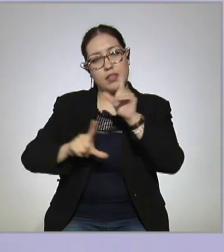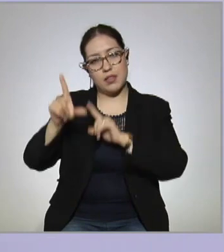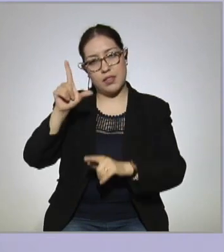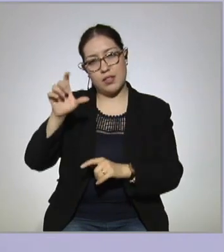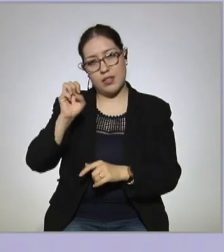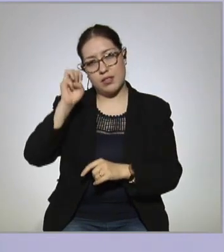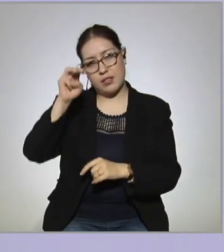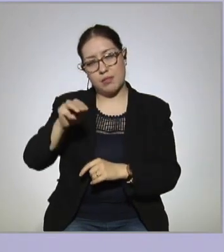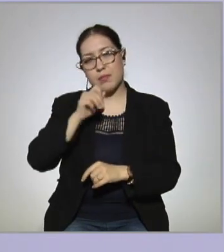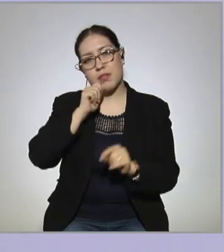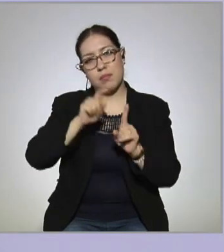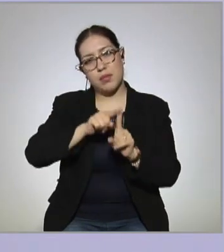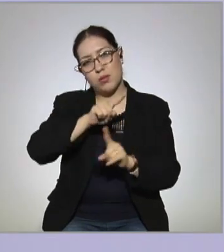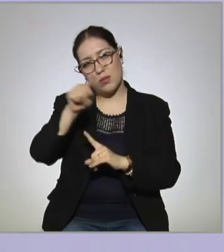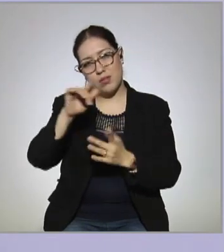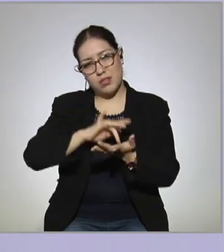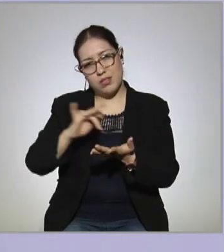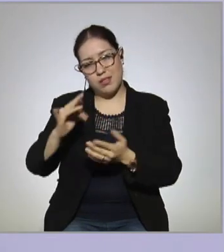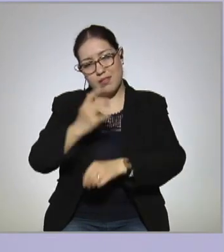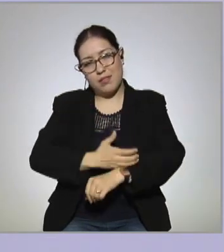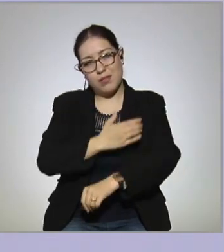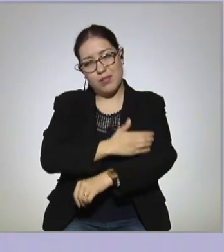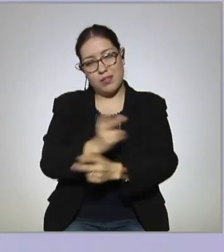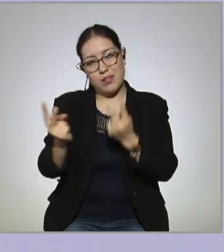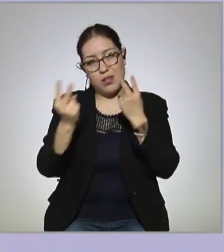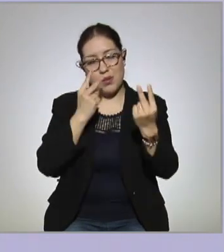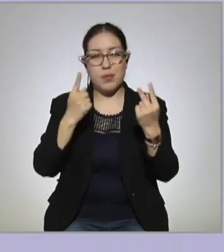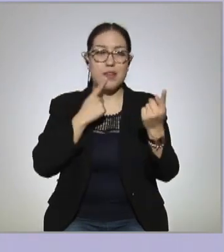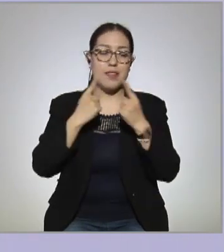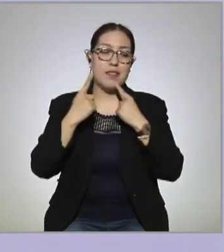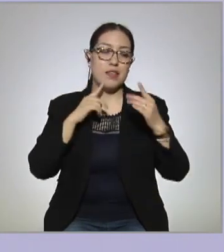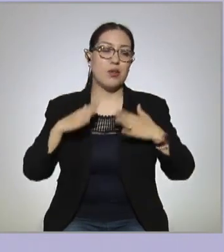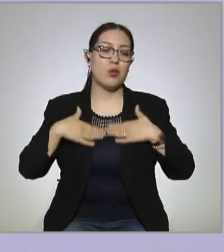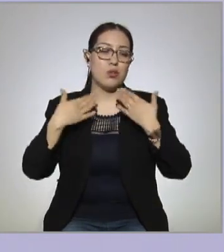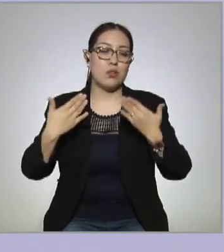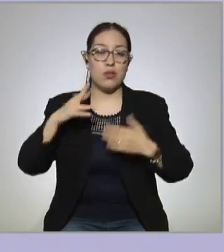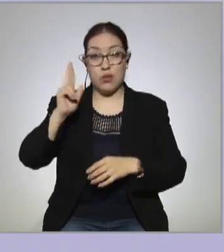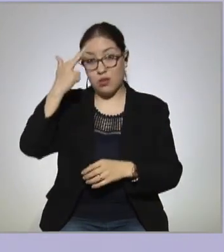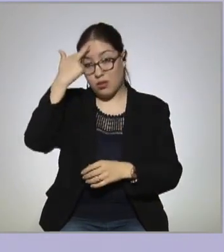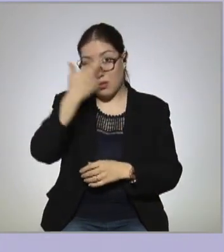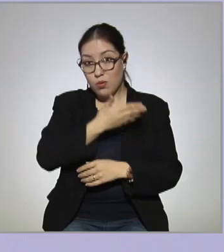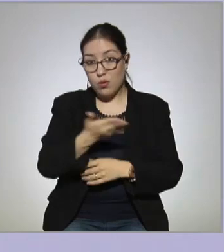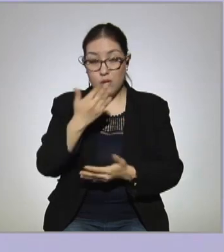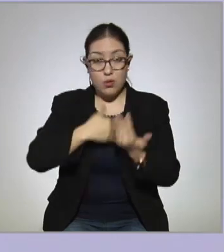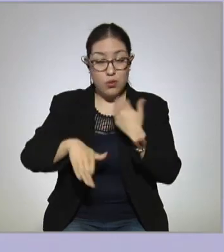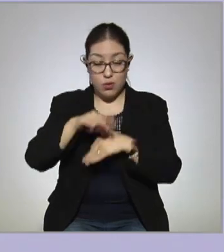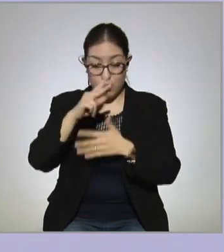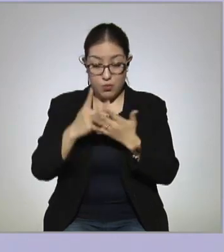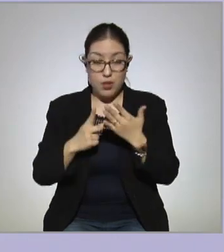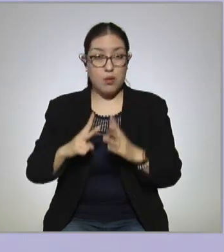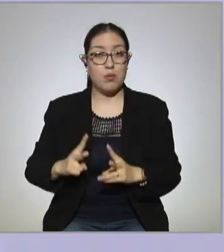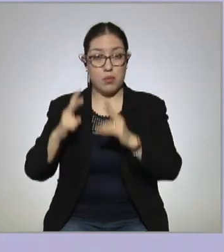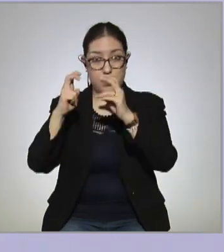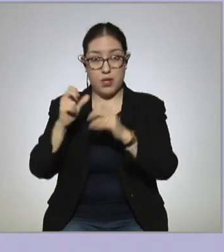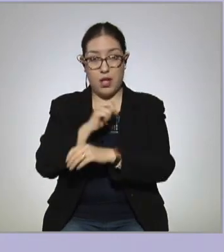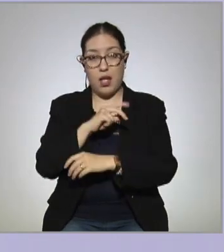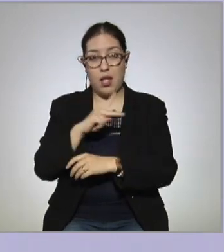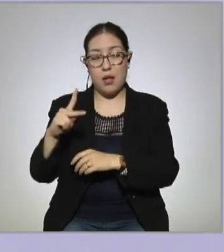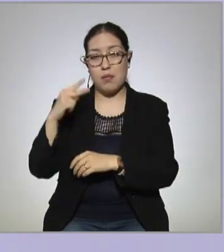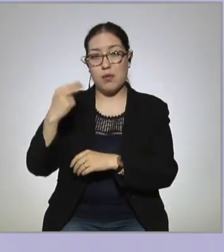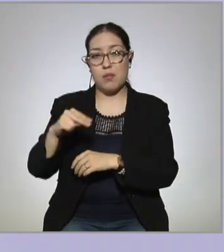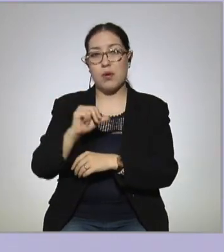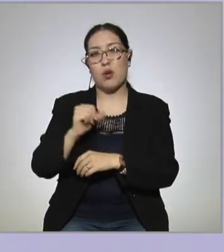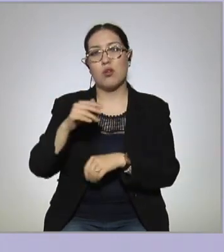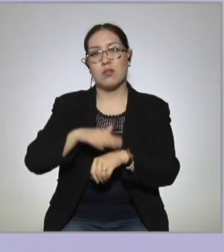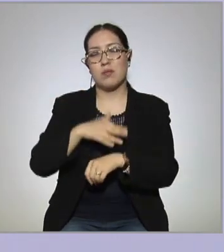todo agradecerles a ustedes que nos acompañan en Diálogos en Confianza. Recuerden también que todos nuestros programas se suben a la aplicación 11 más.